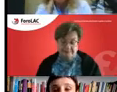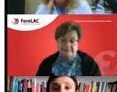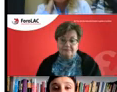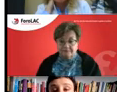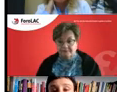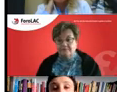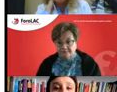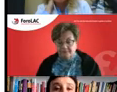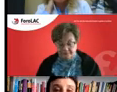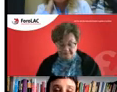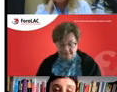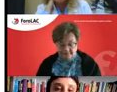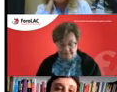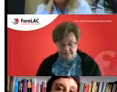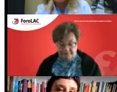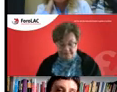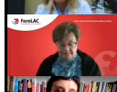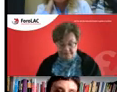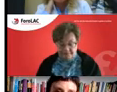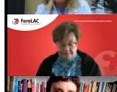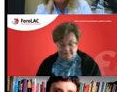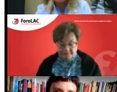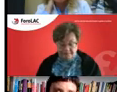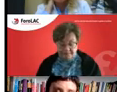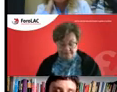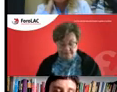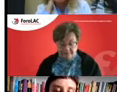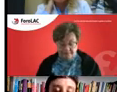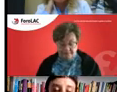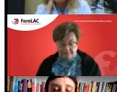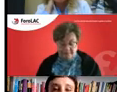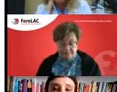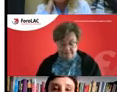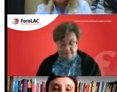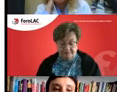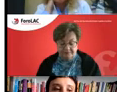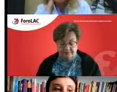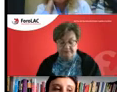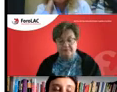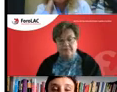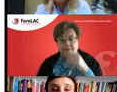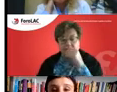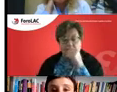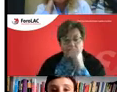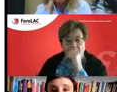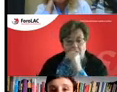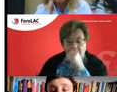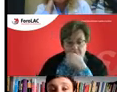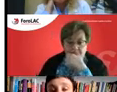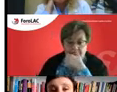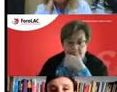que viene se adecúa para que pueda recibir